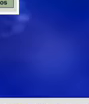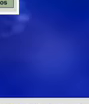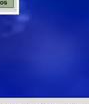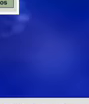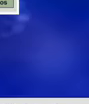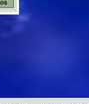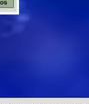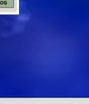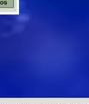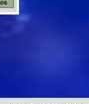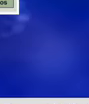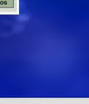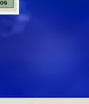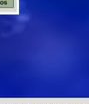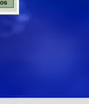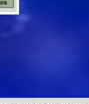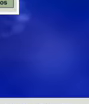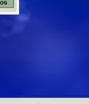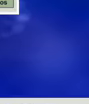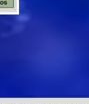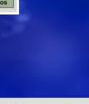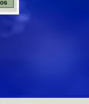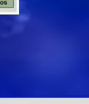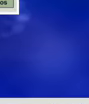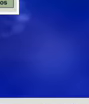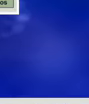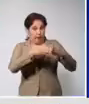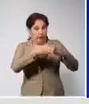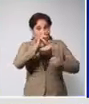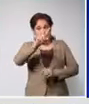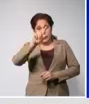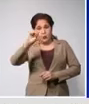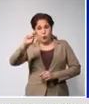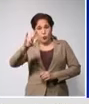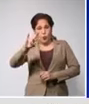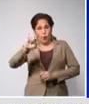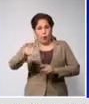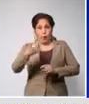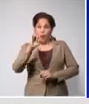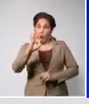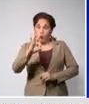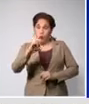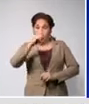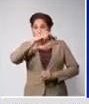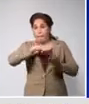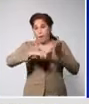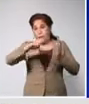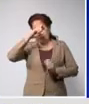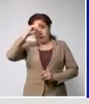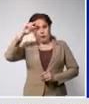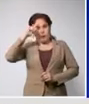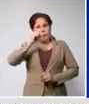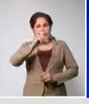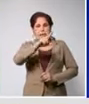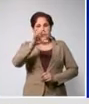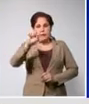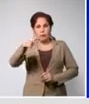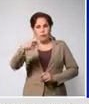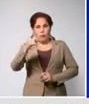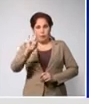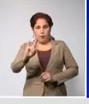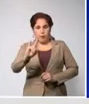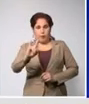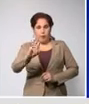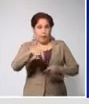143,2, Granma con 109,8, Santi Espíritu con 100,9 y el municipio